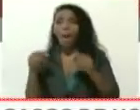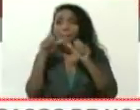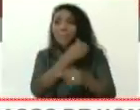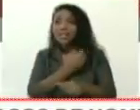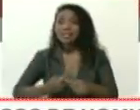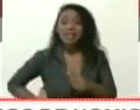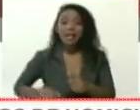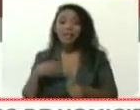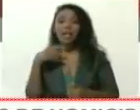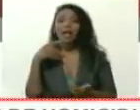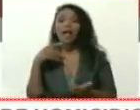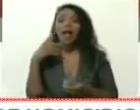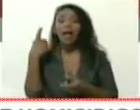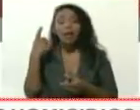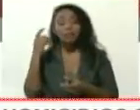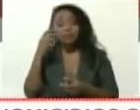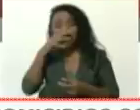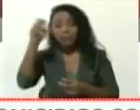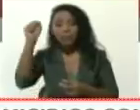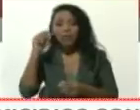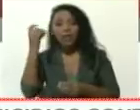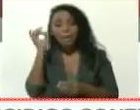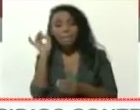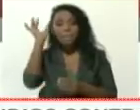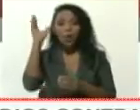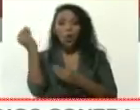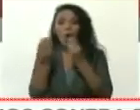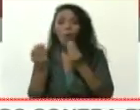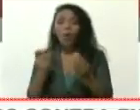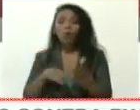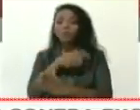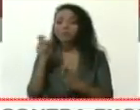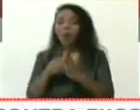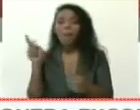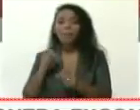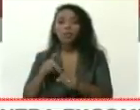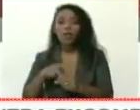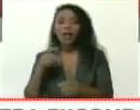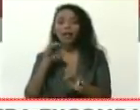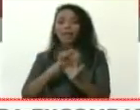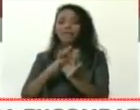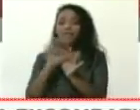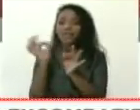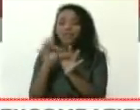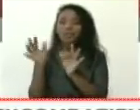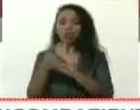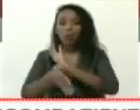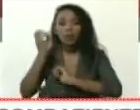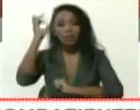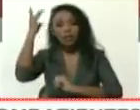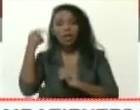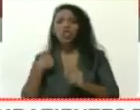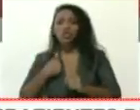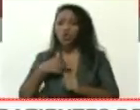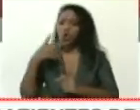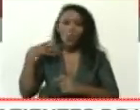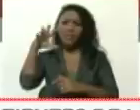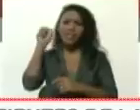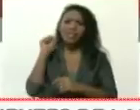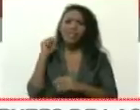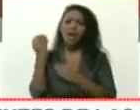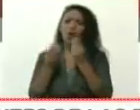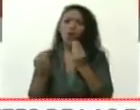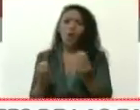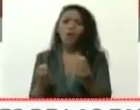moneda sustentada en el petróleo, una moneda virtual, el petro, y todavía yo no entendía lo que era el petro y ya estaba sancionada por Donald